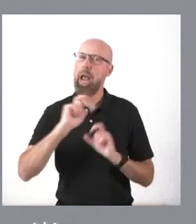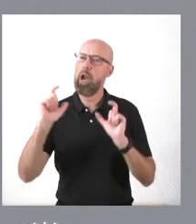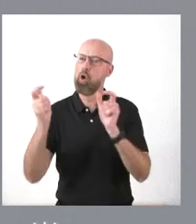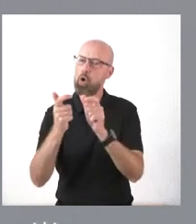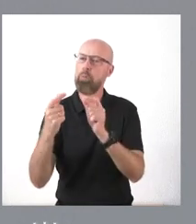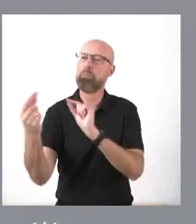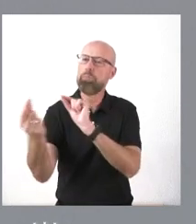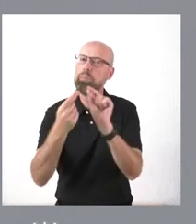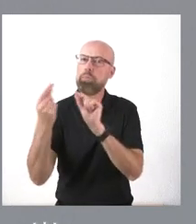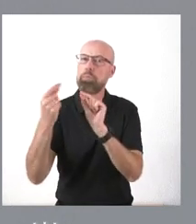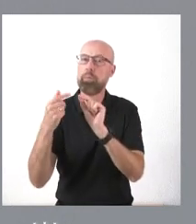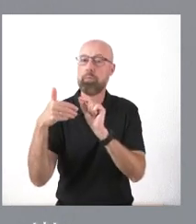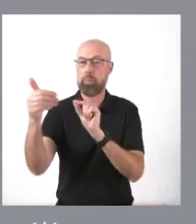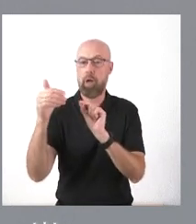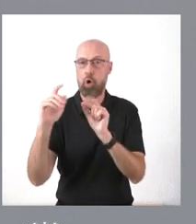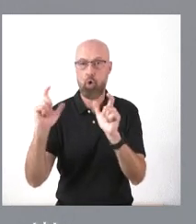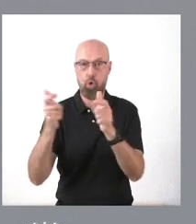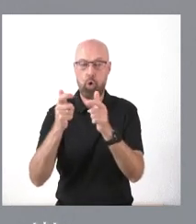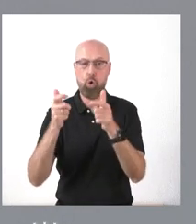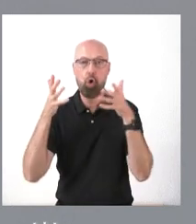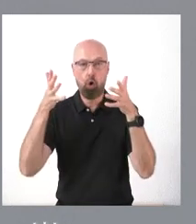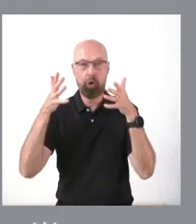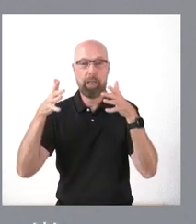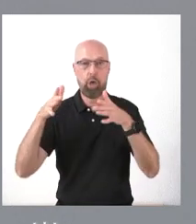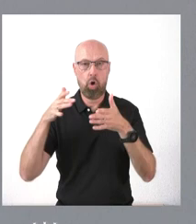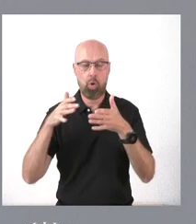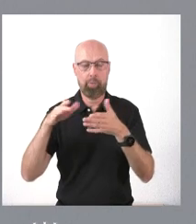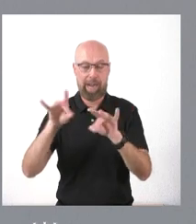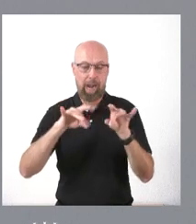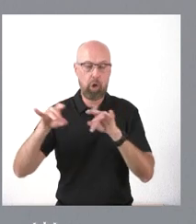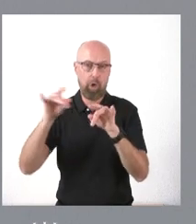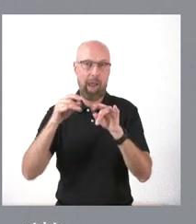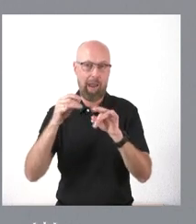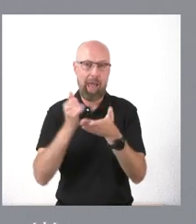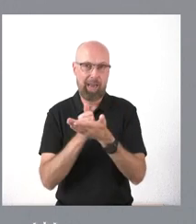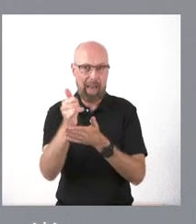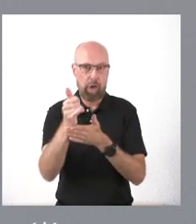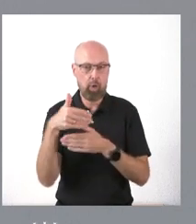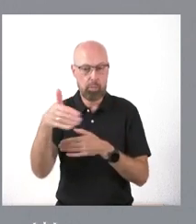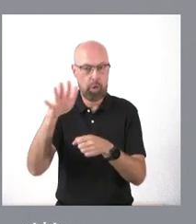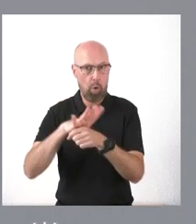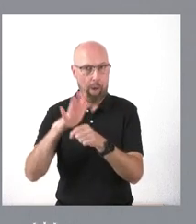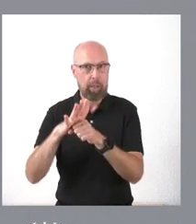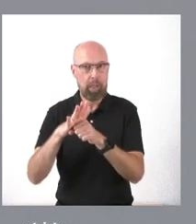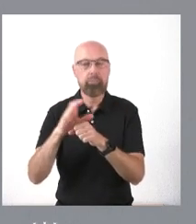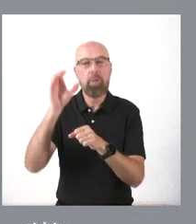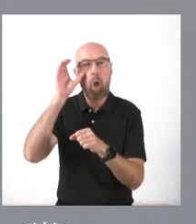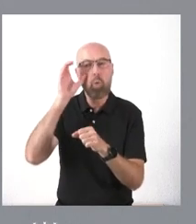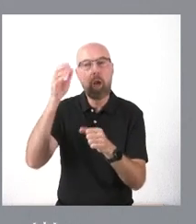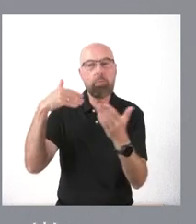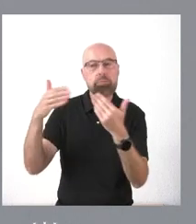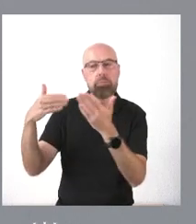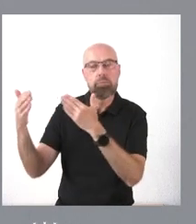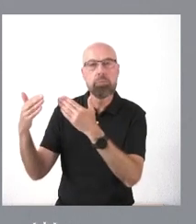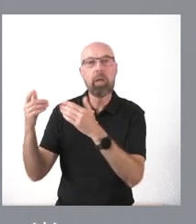en la reunión del Consejo regional Agrario que se celebrará el próximo martes y en función de los acuerdos de ese consejo